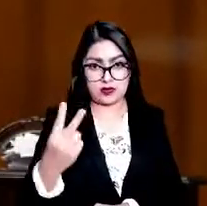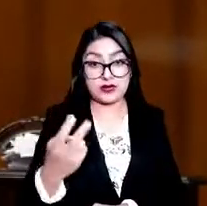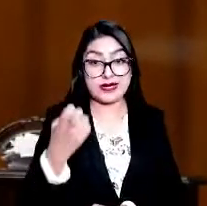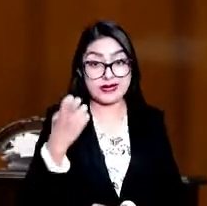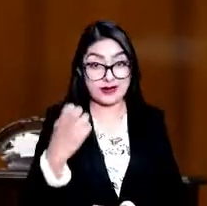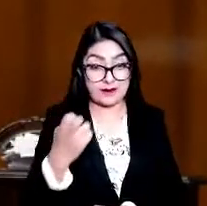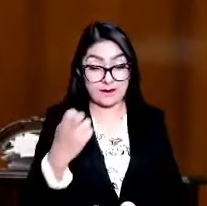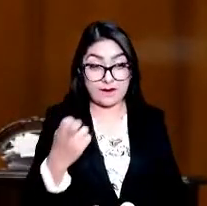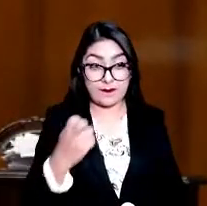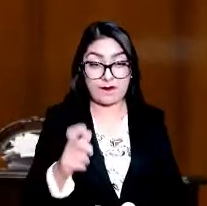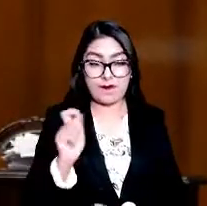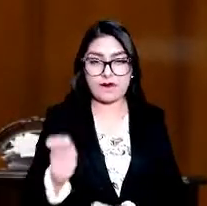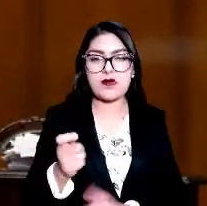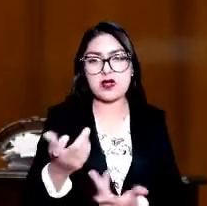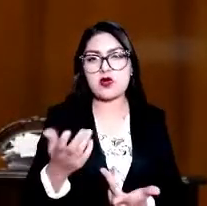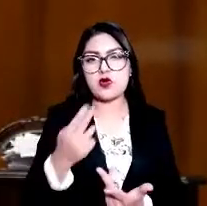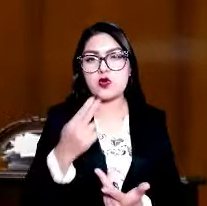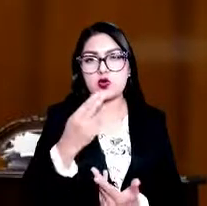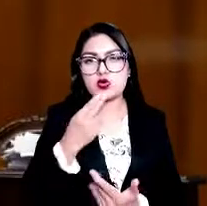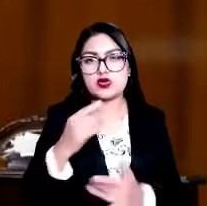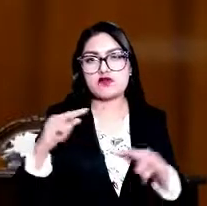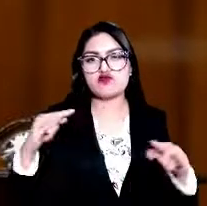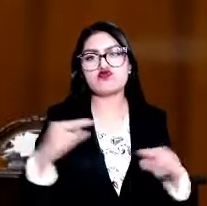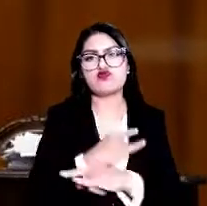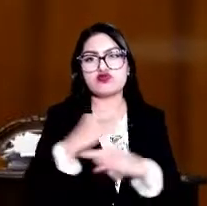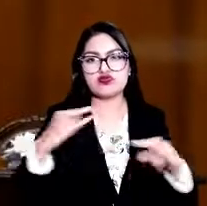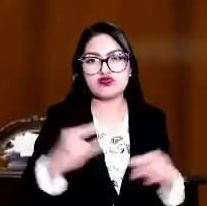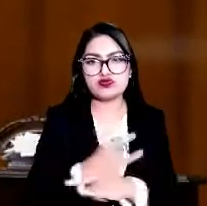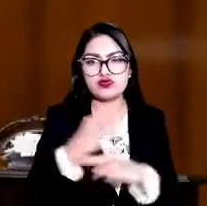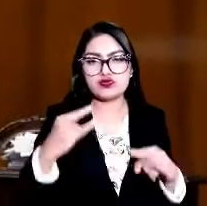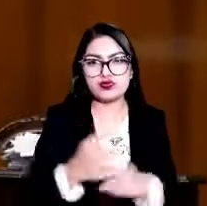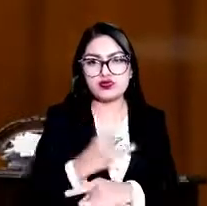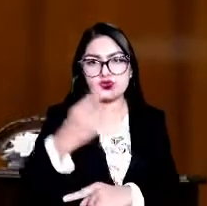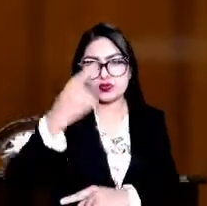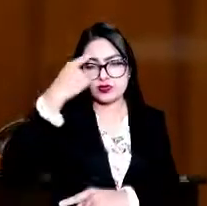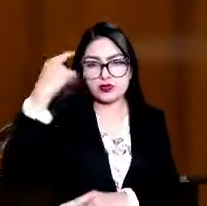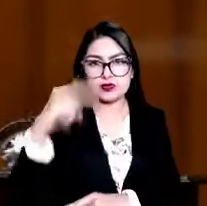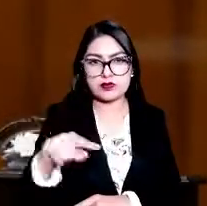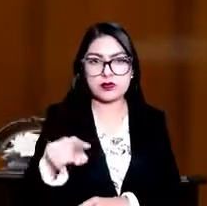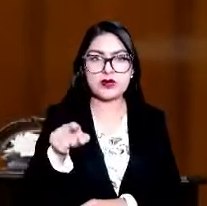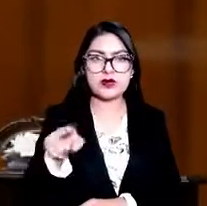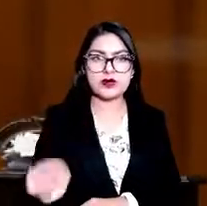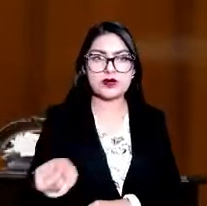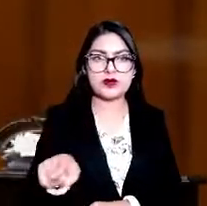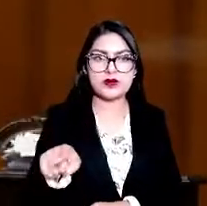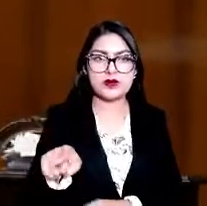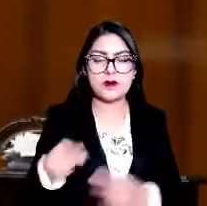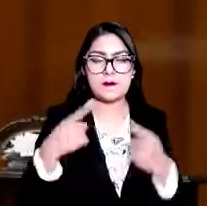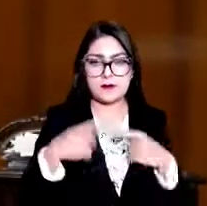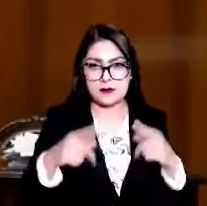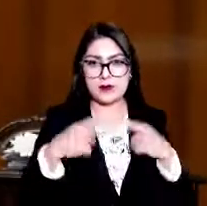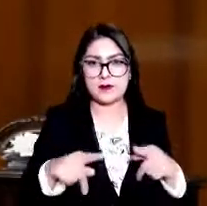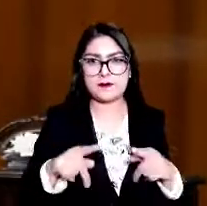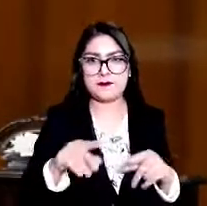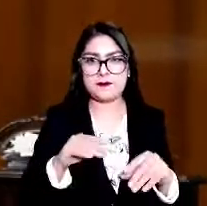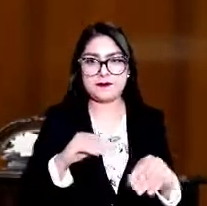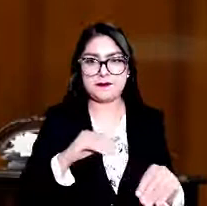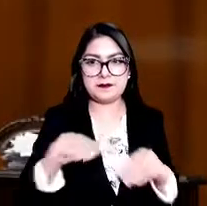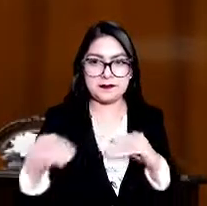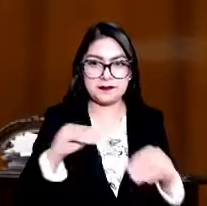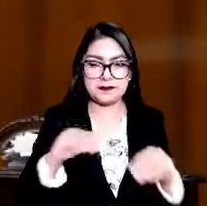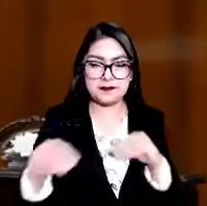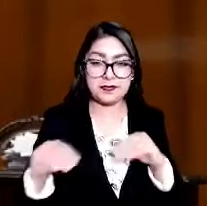comunicación que ha atendido las necesidades de desplazamiento de millones